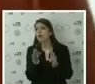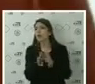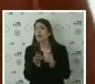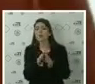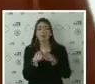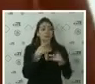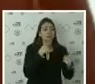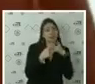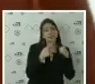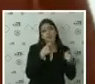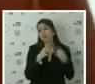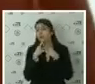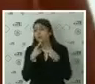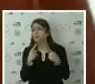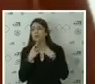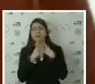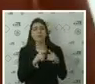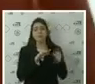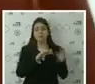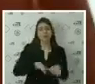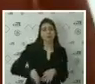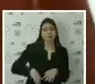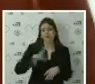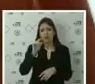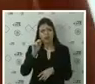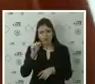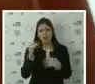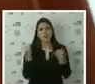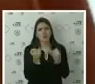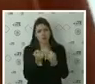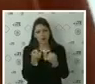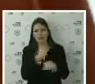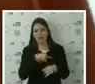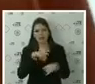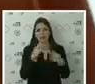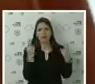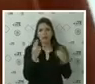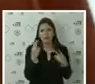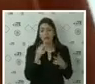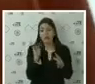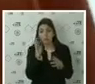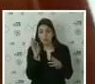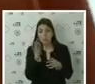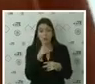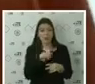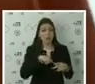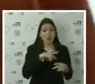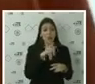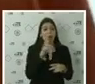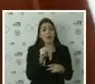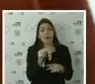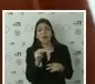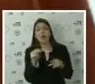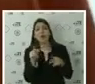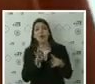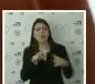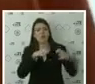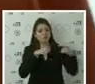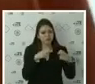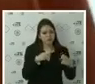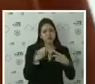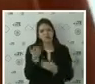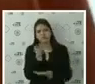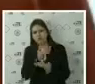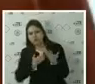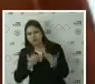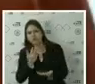discutir sin ustedes, pero tampoco podríamos sentarnos a discutir si ustedes no logran la empatía o logran permítanme